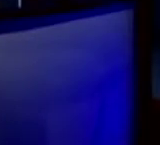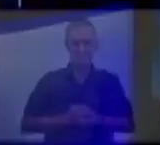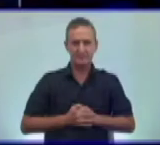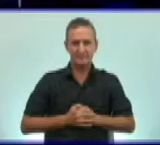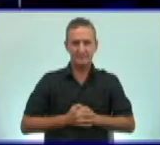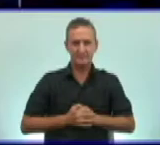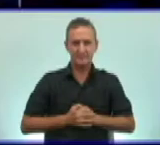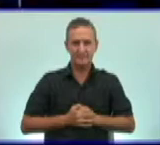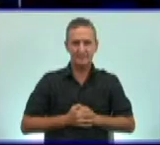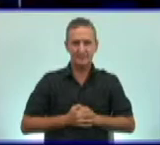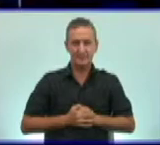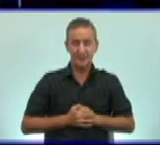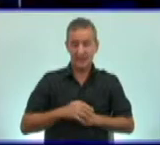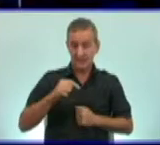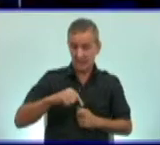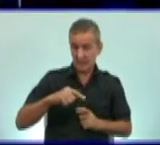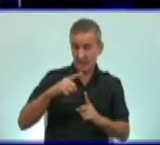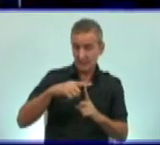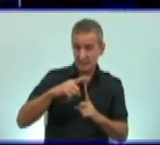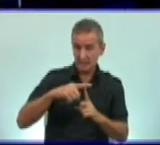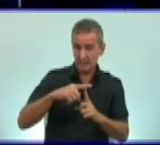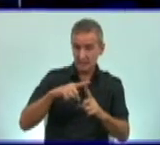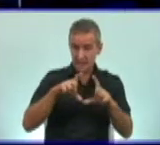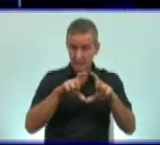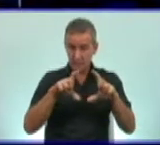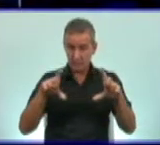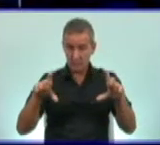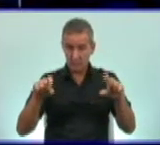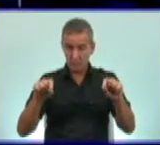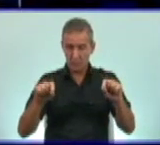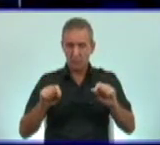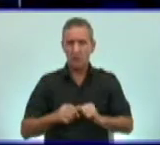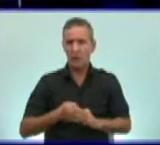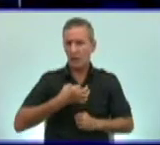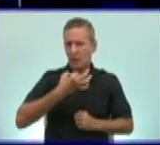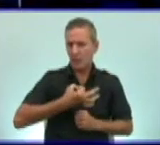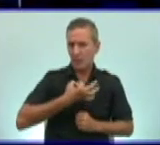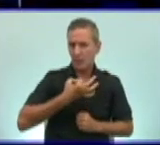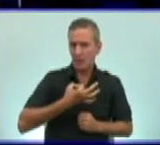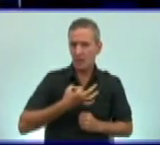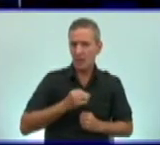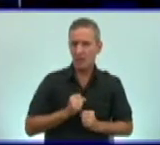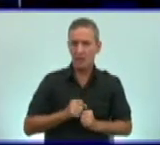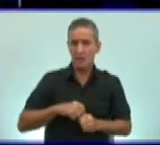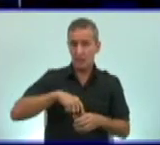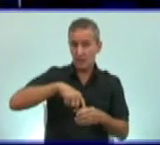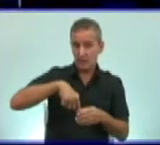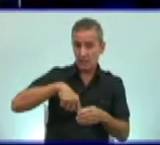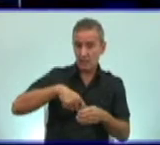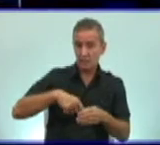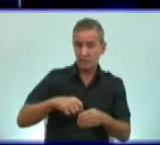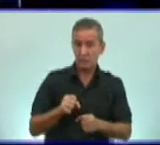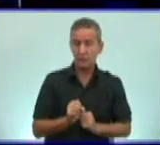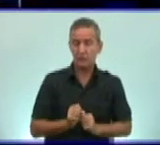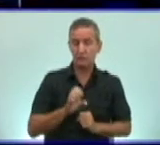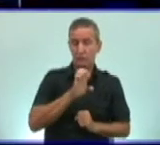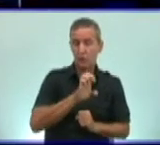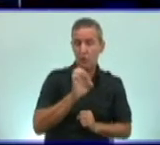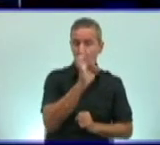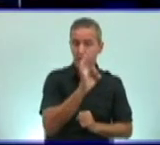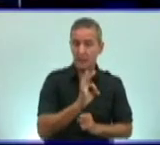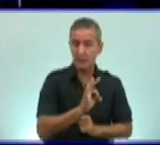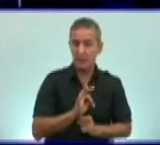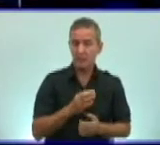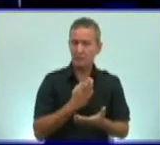Pues bien, esta teoría a la que hacíamos referencia, es decir, la disociación electrolítica, fue estudiada por